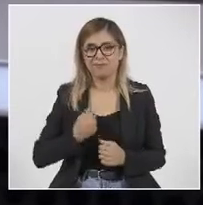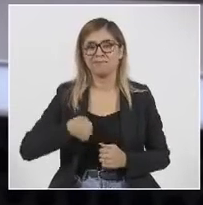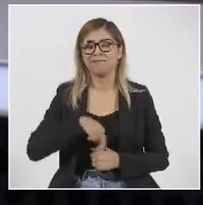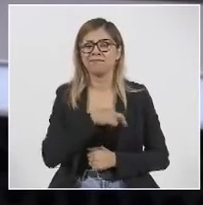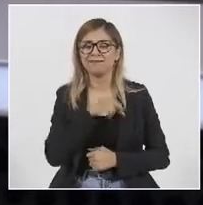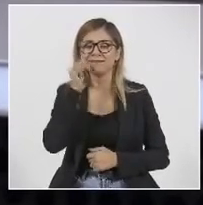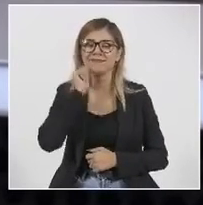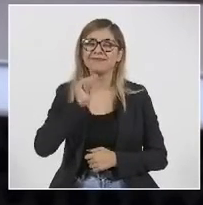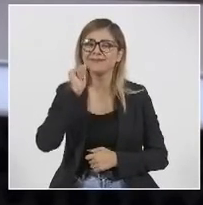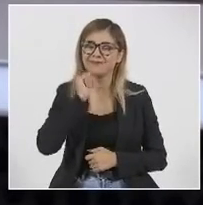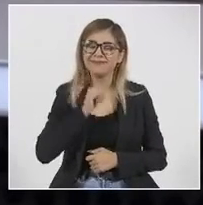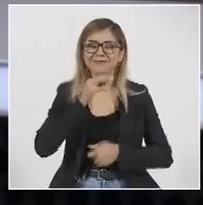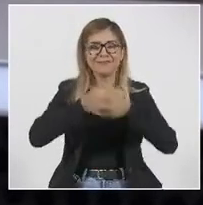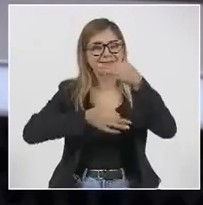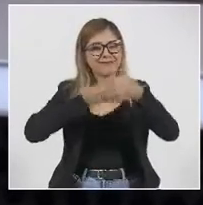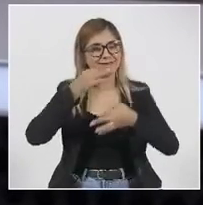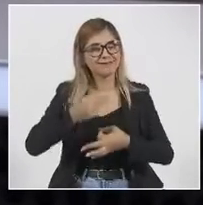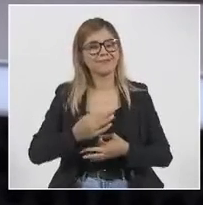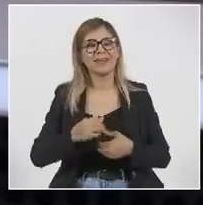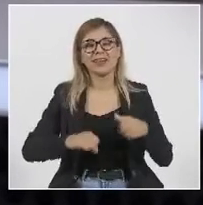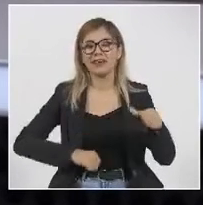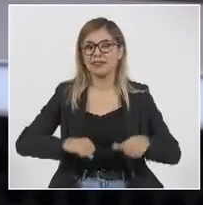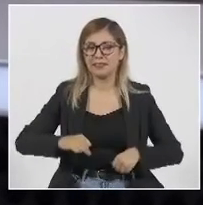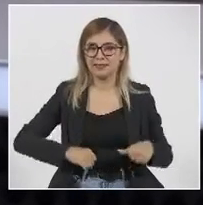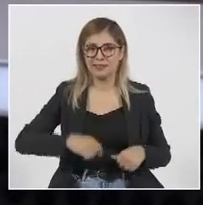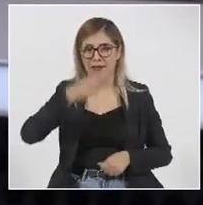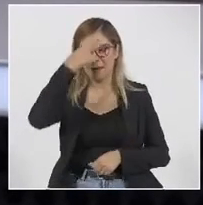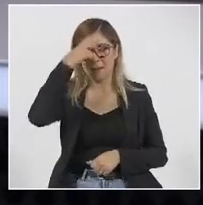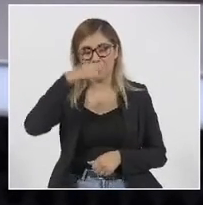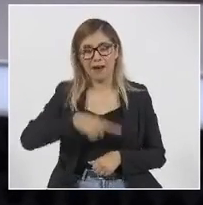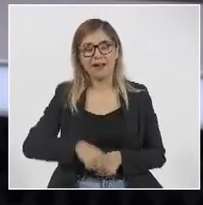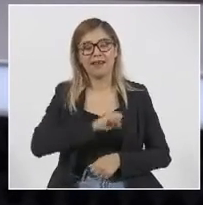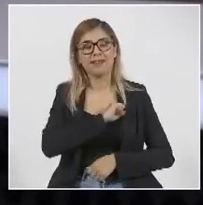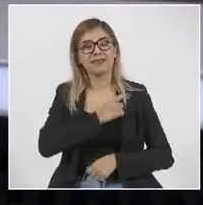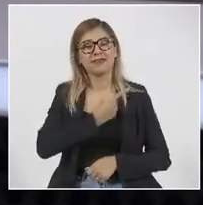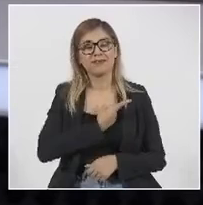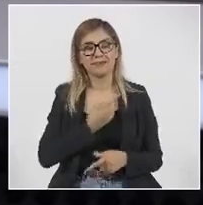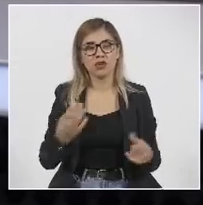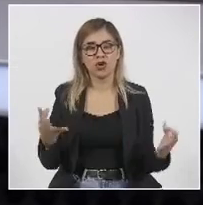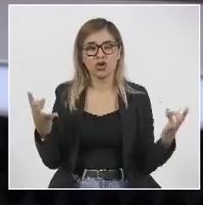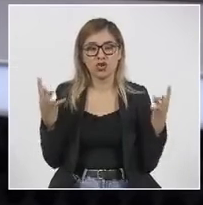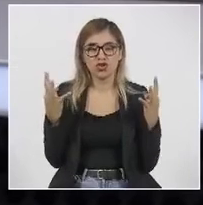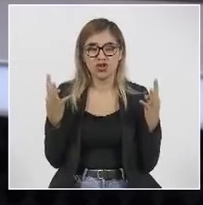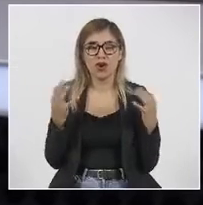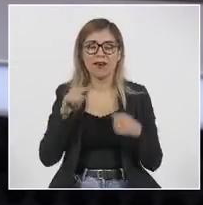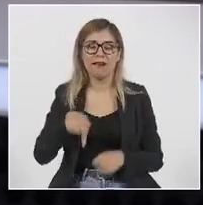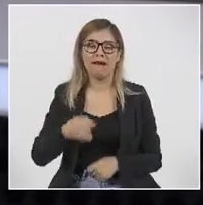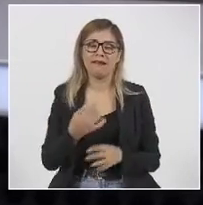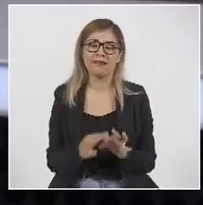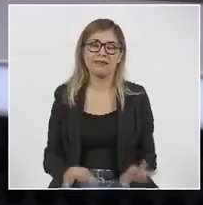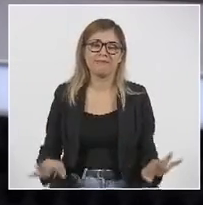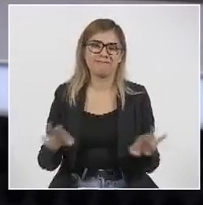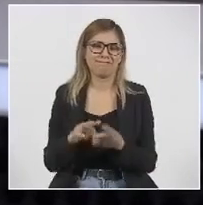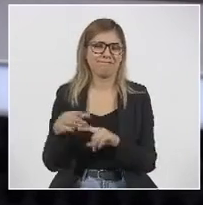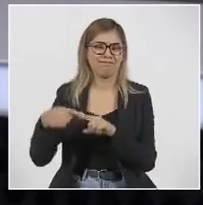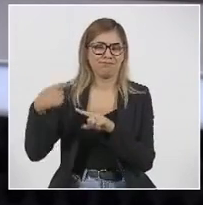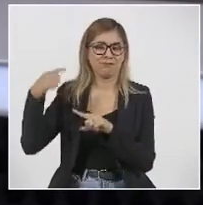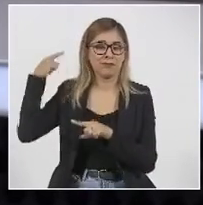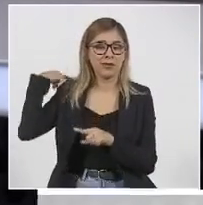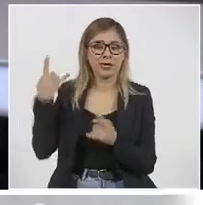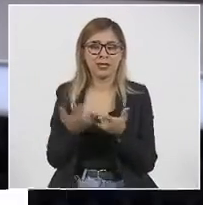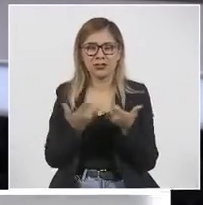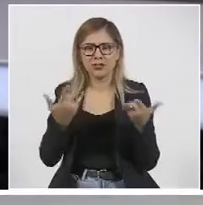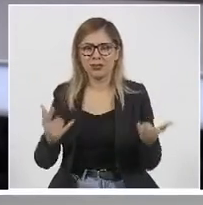promovido actividades que van al bienestar, a la salud, y la yoga es una actividad milenaria que tiene antecedentes históricos